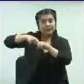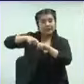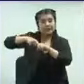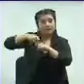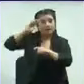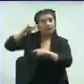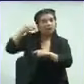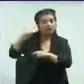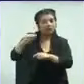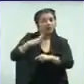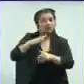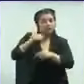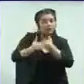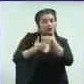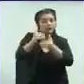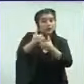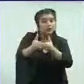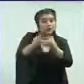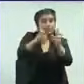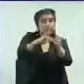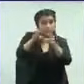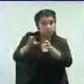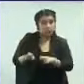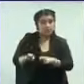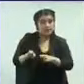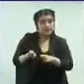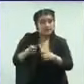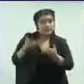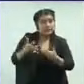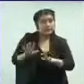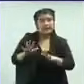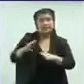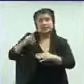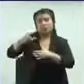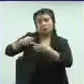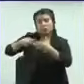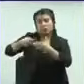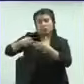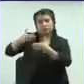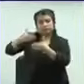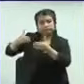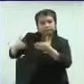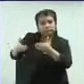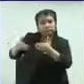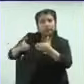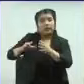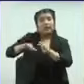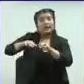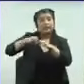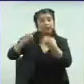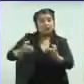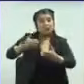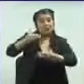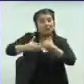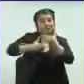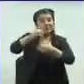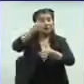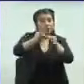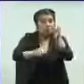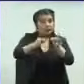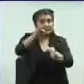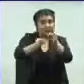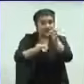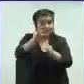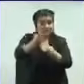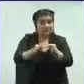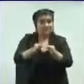procesos de personal que han sido judiciales, gracias, procesos judiciales en firme que de